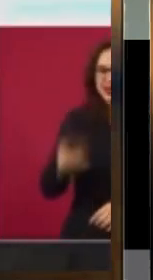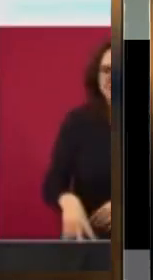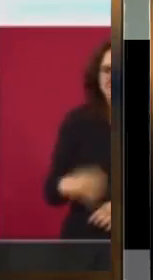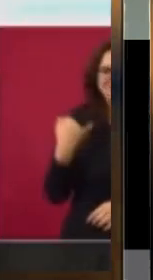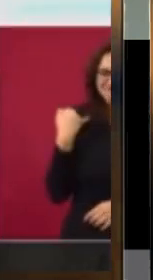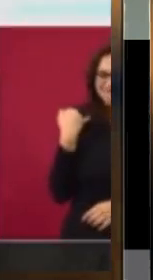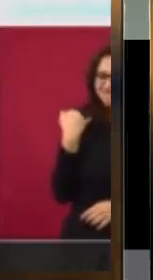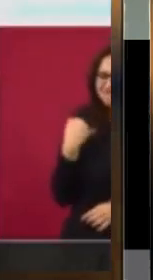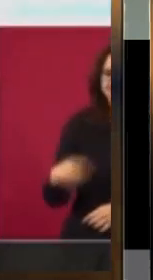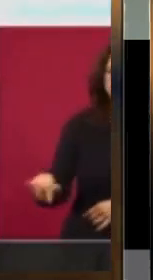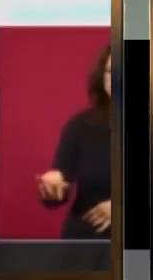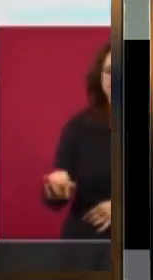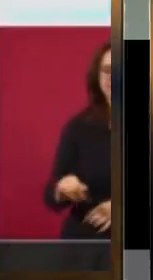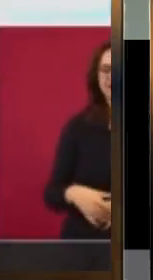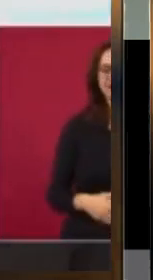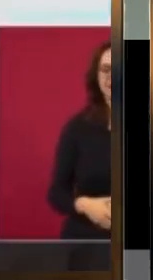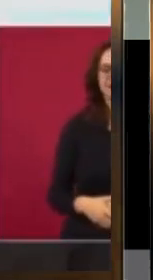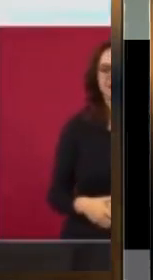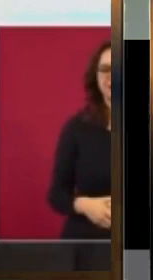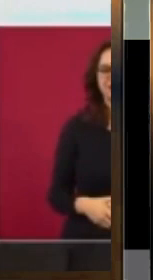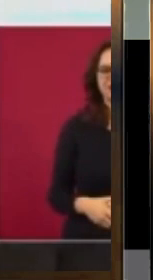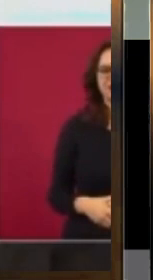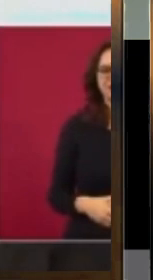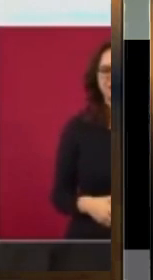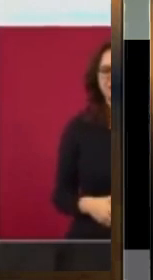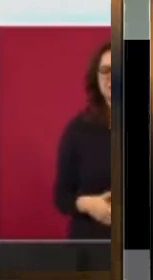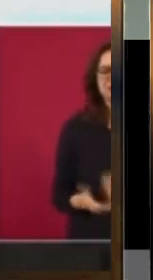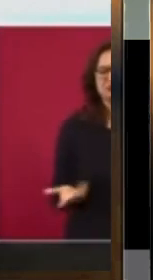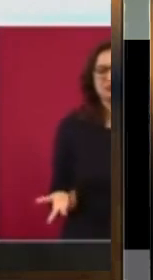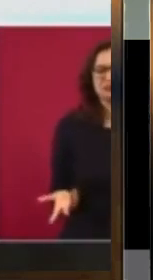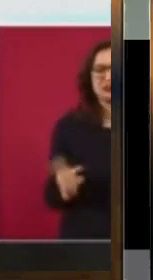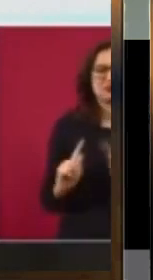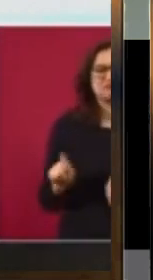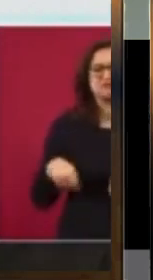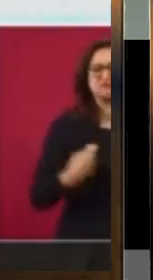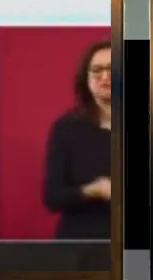imaginar. No les importaba el